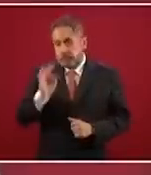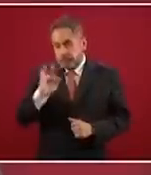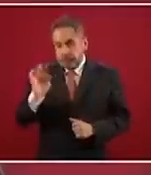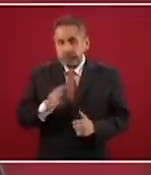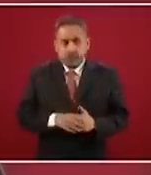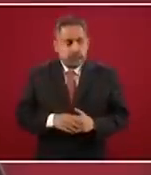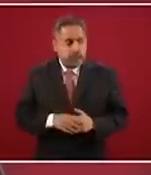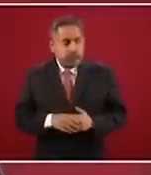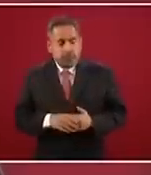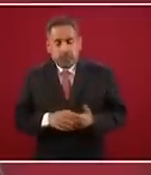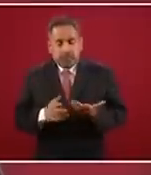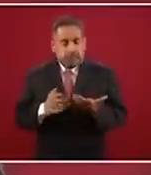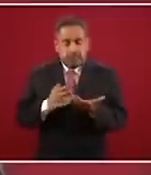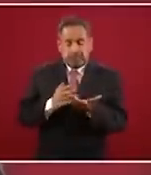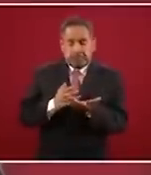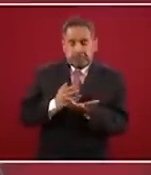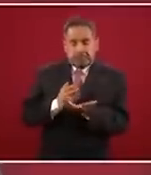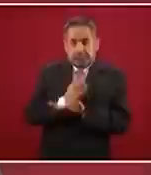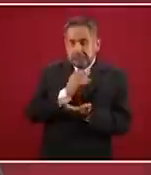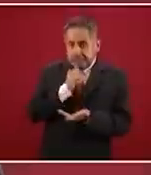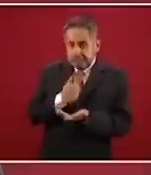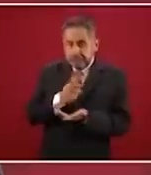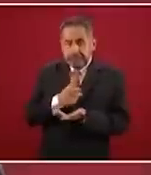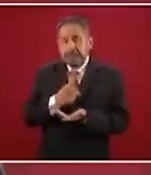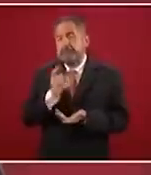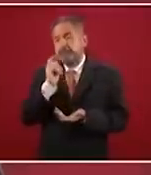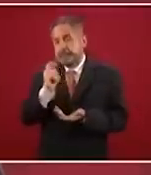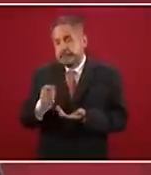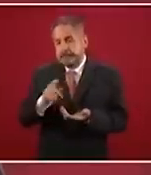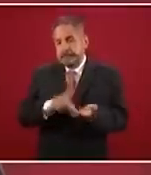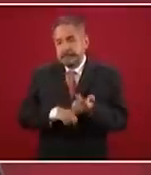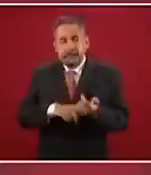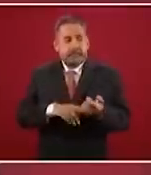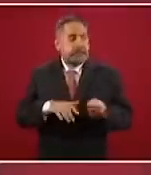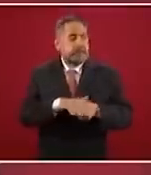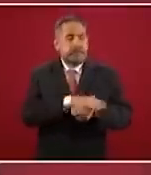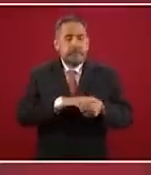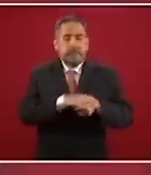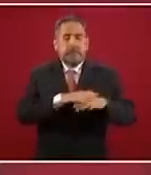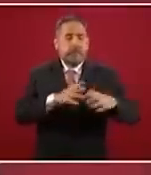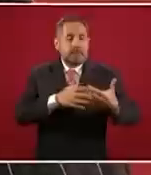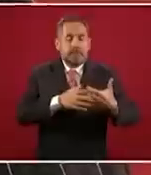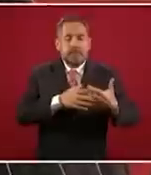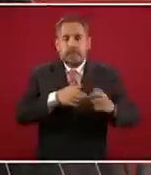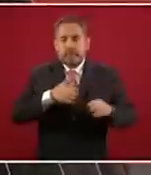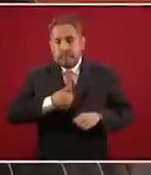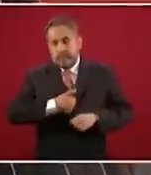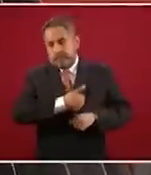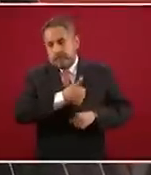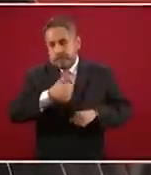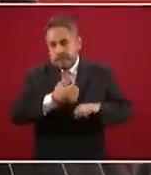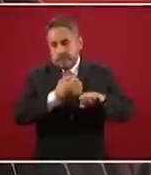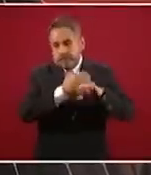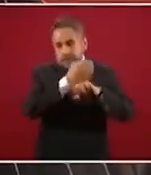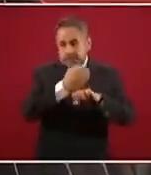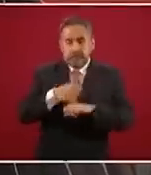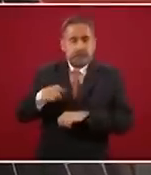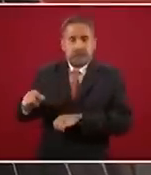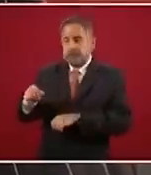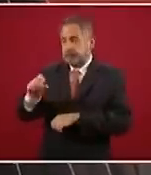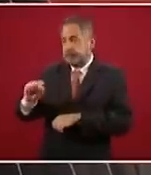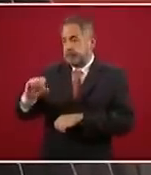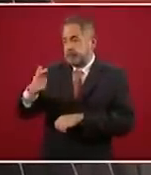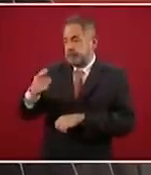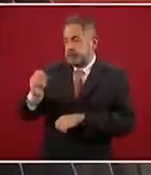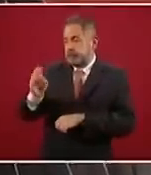es viable, porque invadiría, y de hecho lo invade, el ámbito competencial de la Secretaría de Gobernación